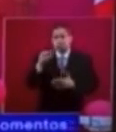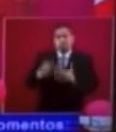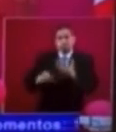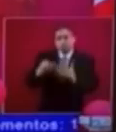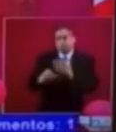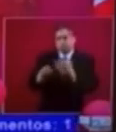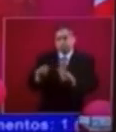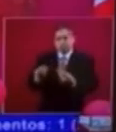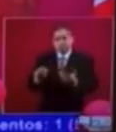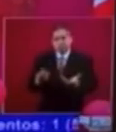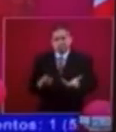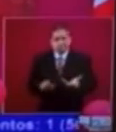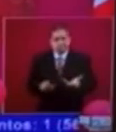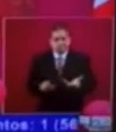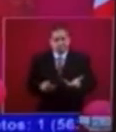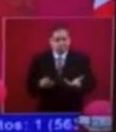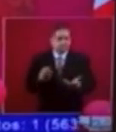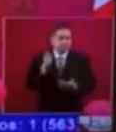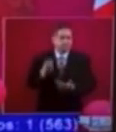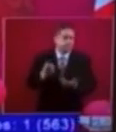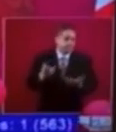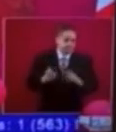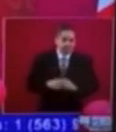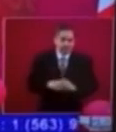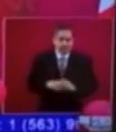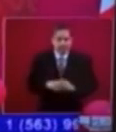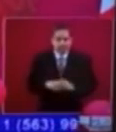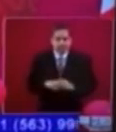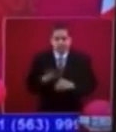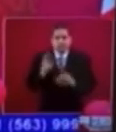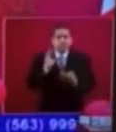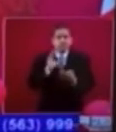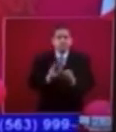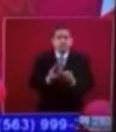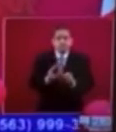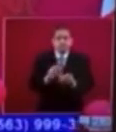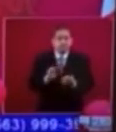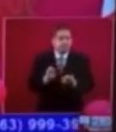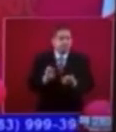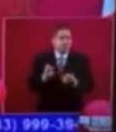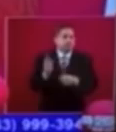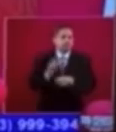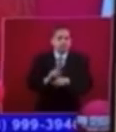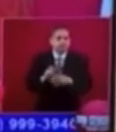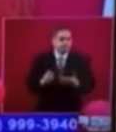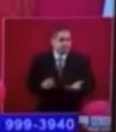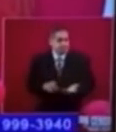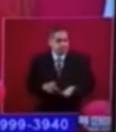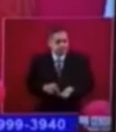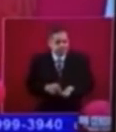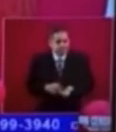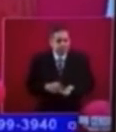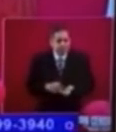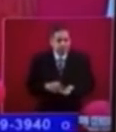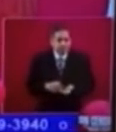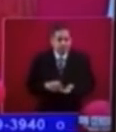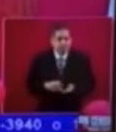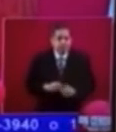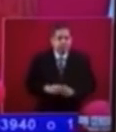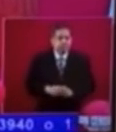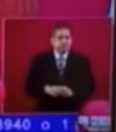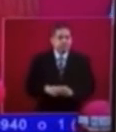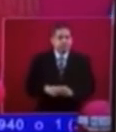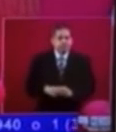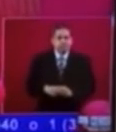querido Jorge, que en 6 días invirtieron 160,000. Ya quisiera yo tener